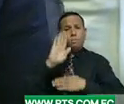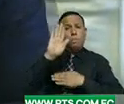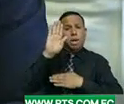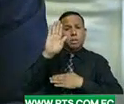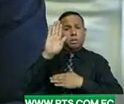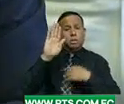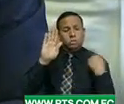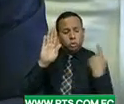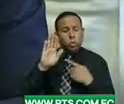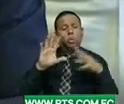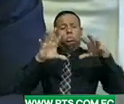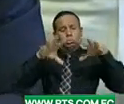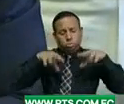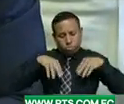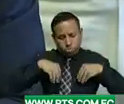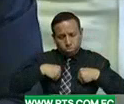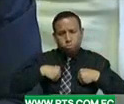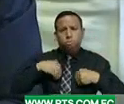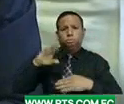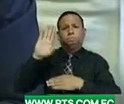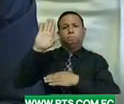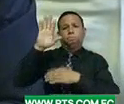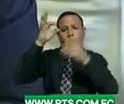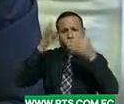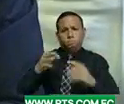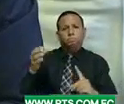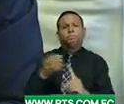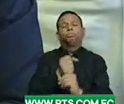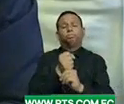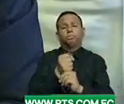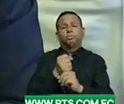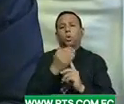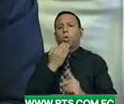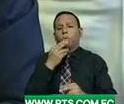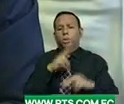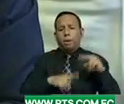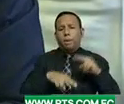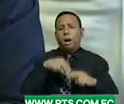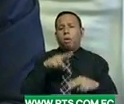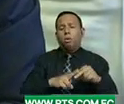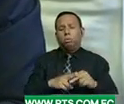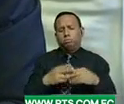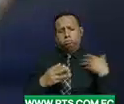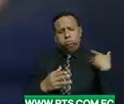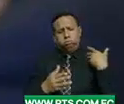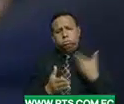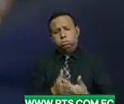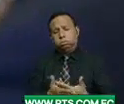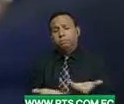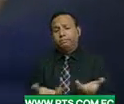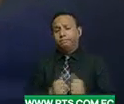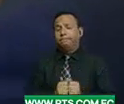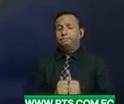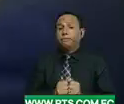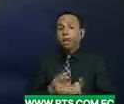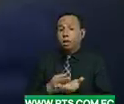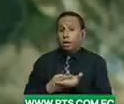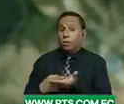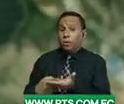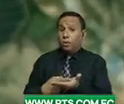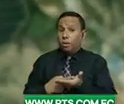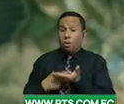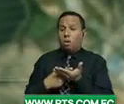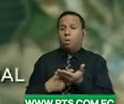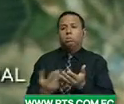deber lograr finalmente ejecutar esta obra que ha sido atrasada por tanto tiempo. En la reunión se presentaron